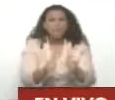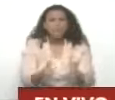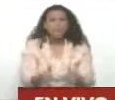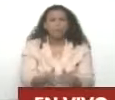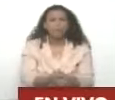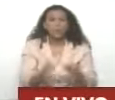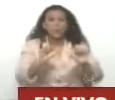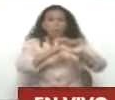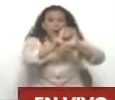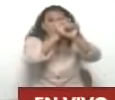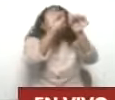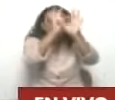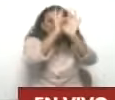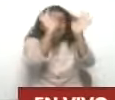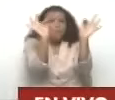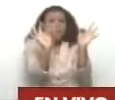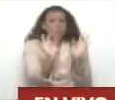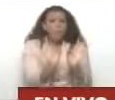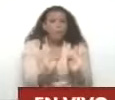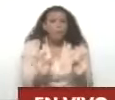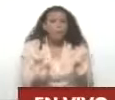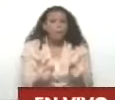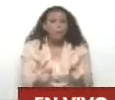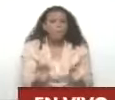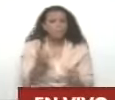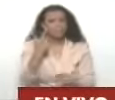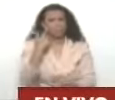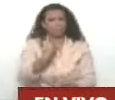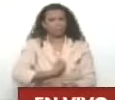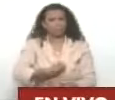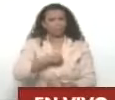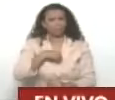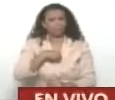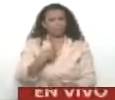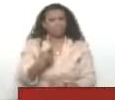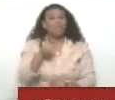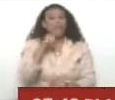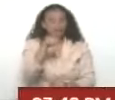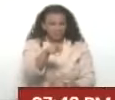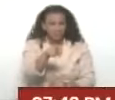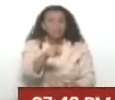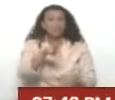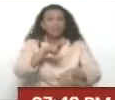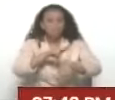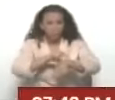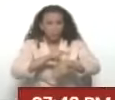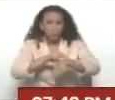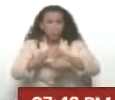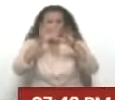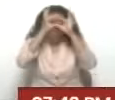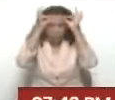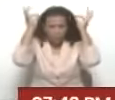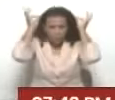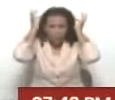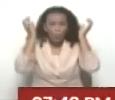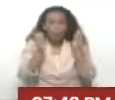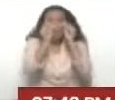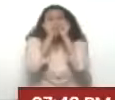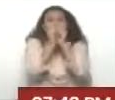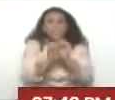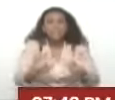una imagen que te dice que José Gregorio nos bendice, nos